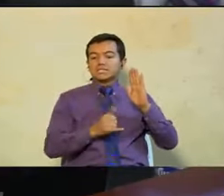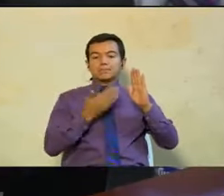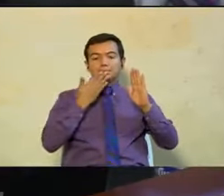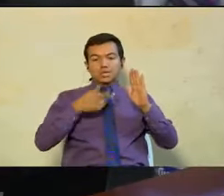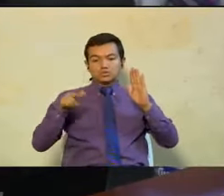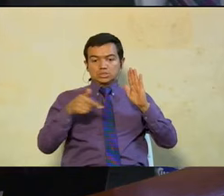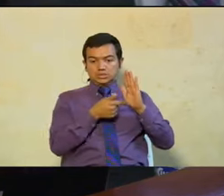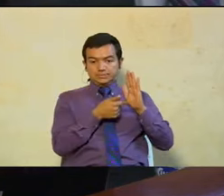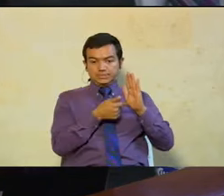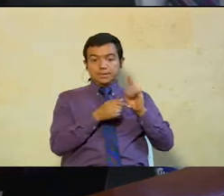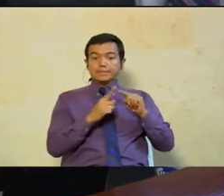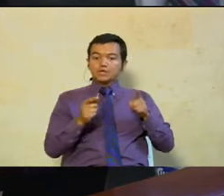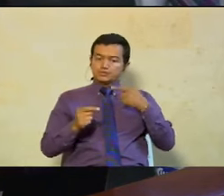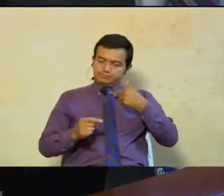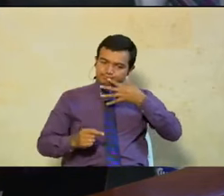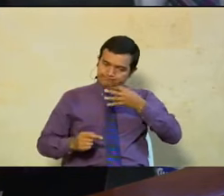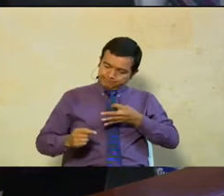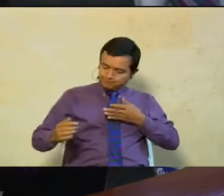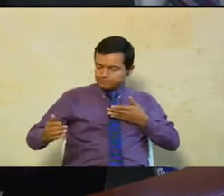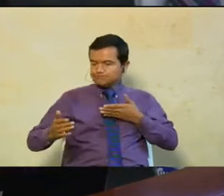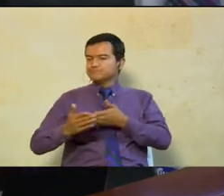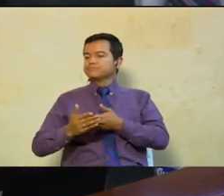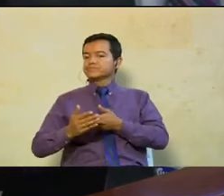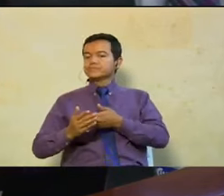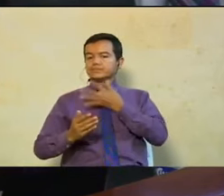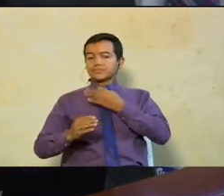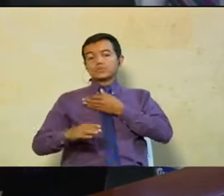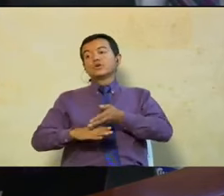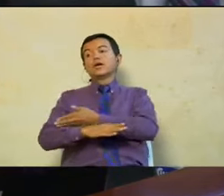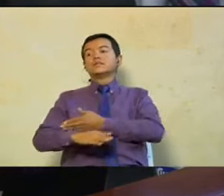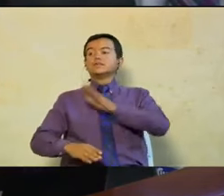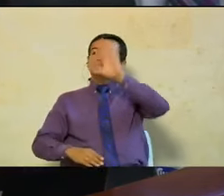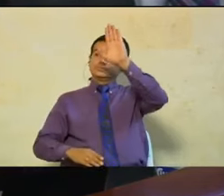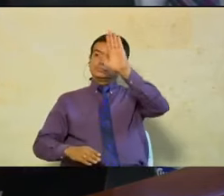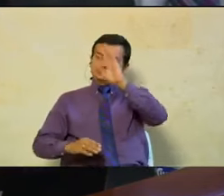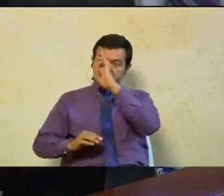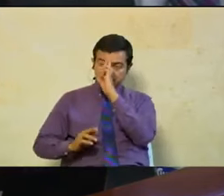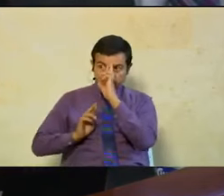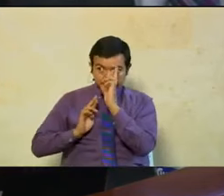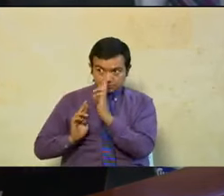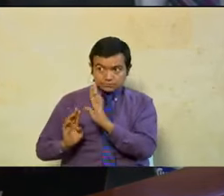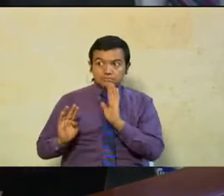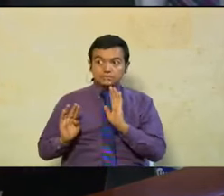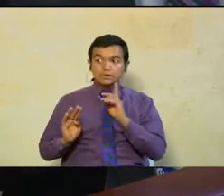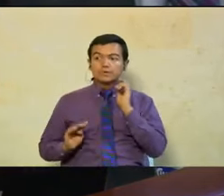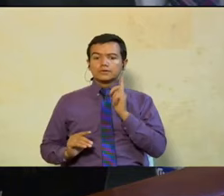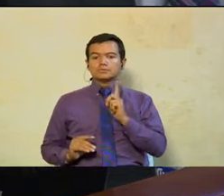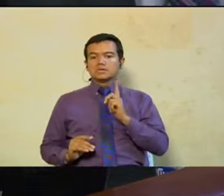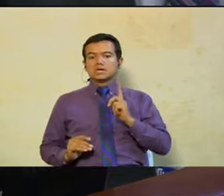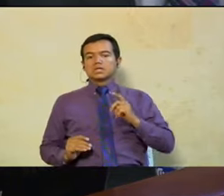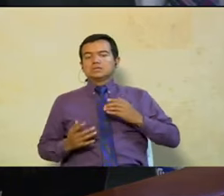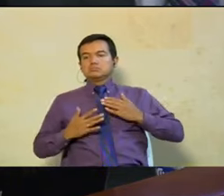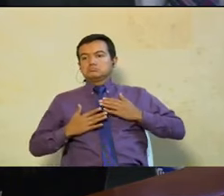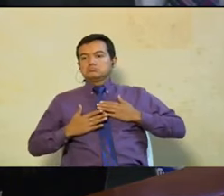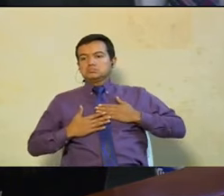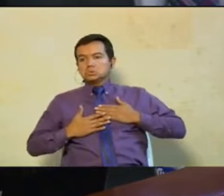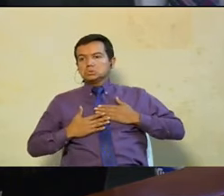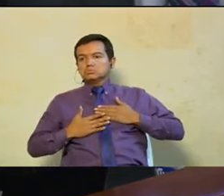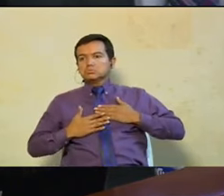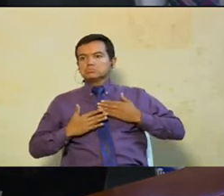yo sí tengo que hacerle el denuncio y por eso le pedí el uso de la palabra con el mayor respeto porque yo no puedo